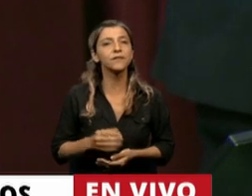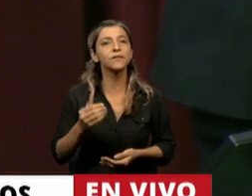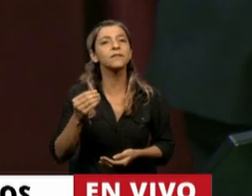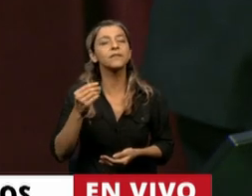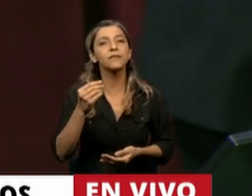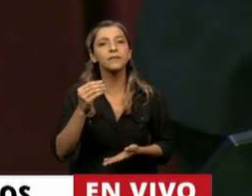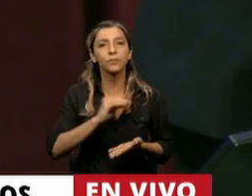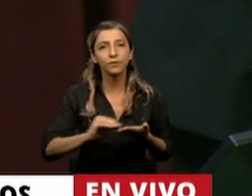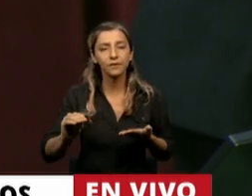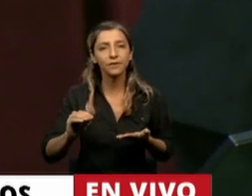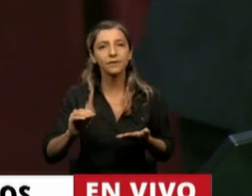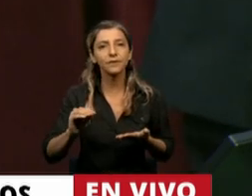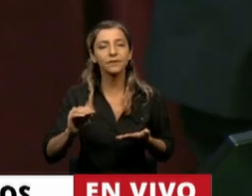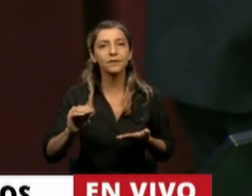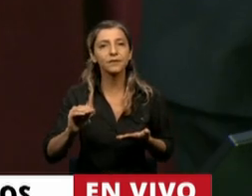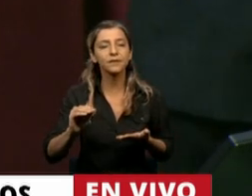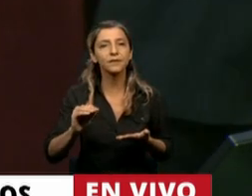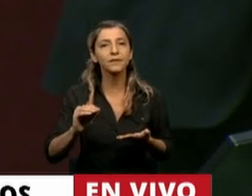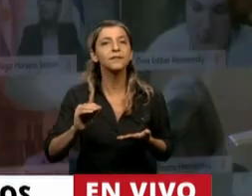diputada Graciela